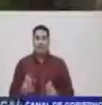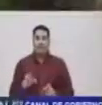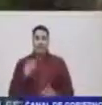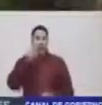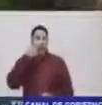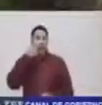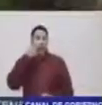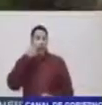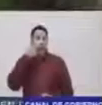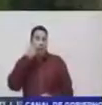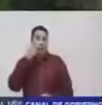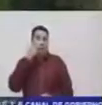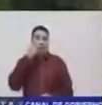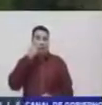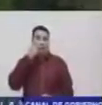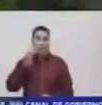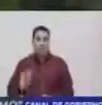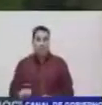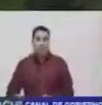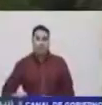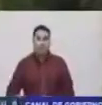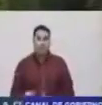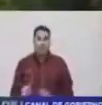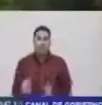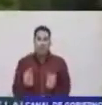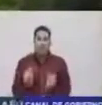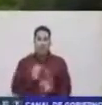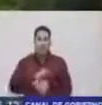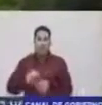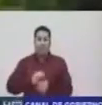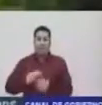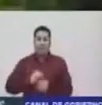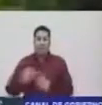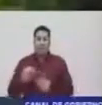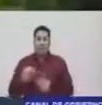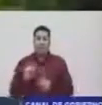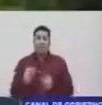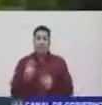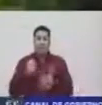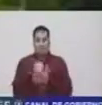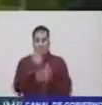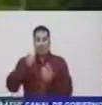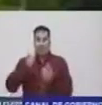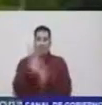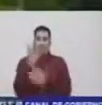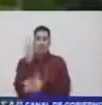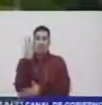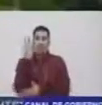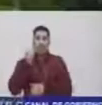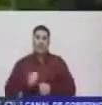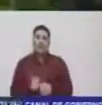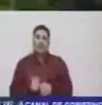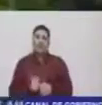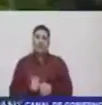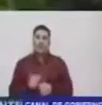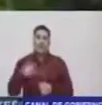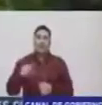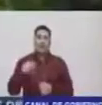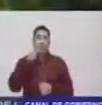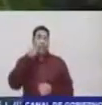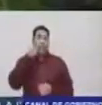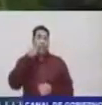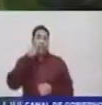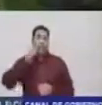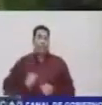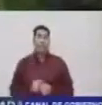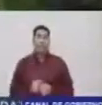personas, especialmente hombres y jóvenes, practican en el pueblo Tutujil el tallado en madera. Como vemos